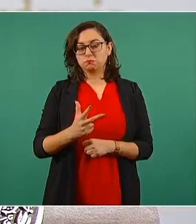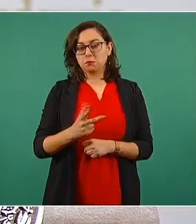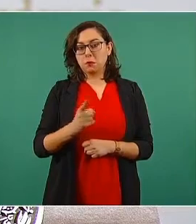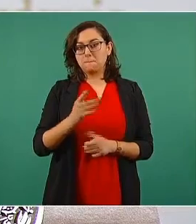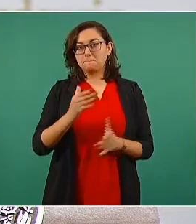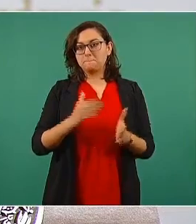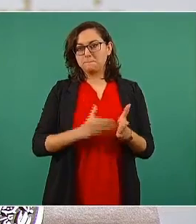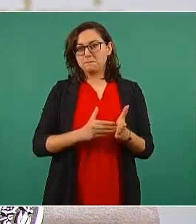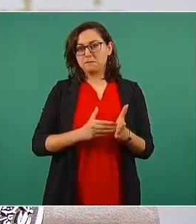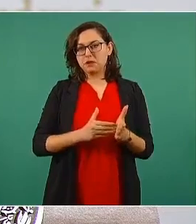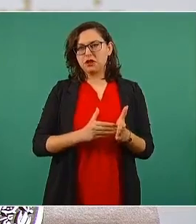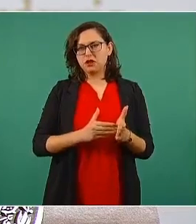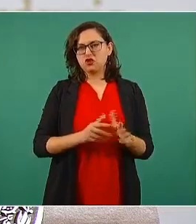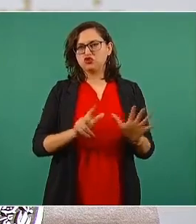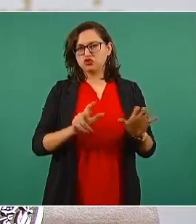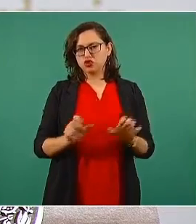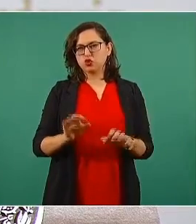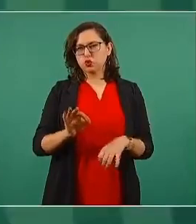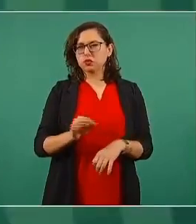1846,